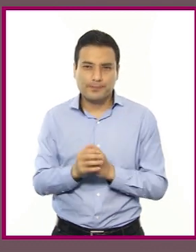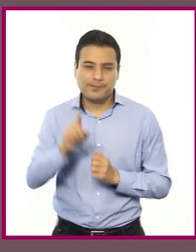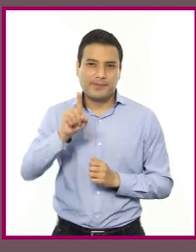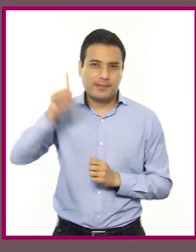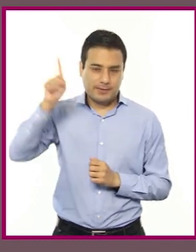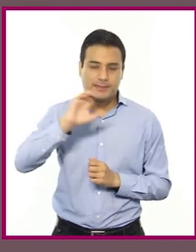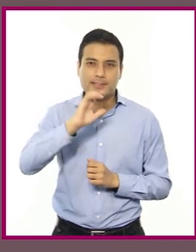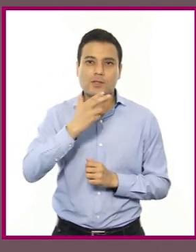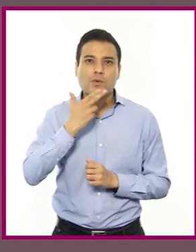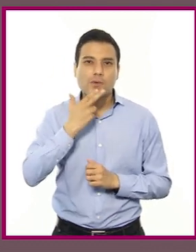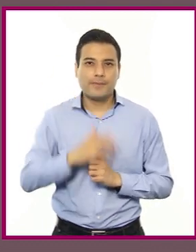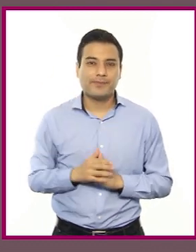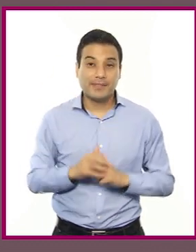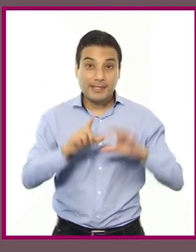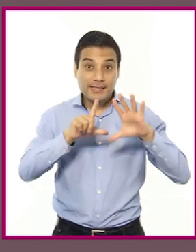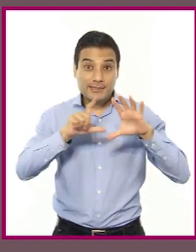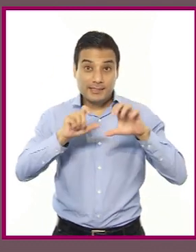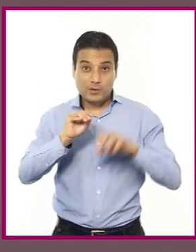Chihuahua, con